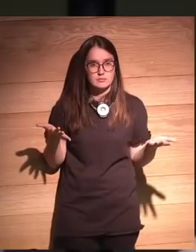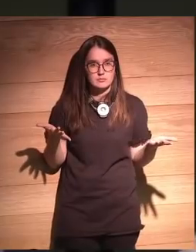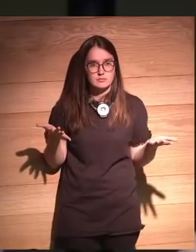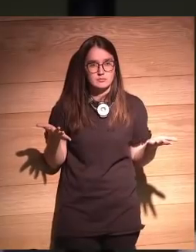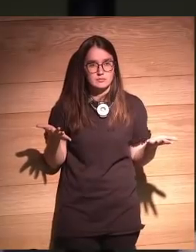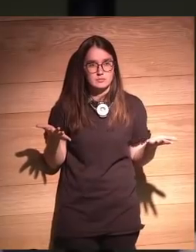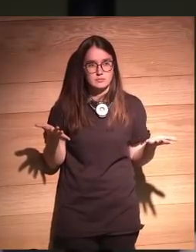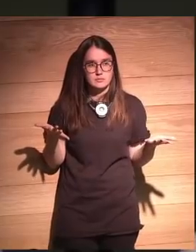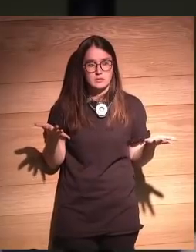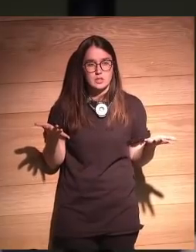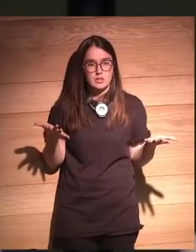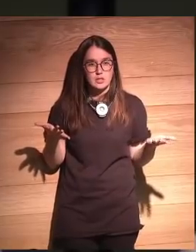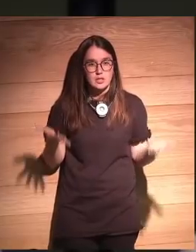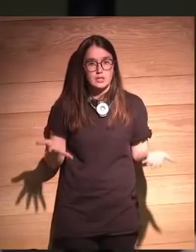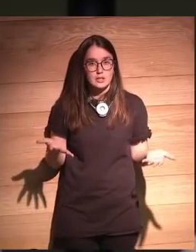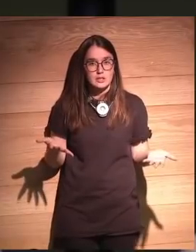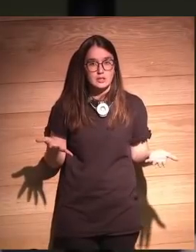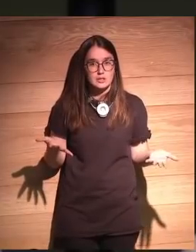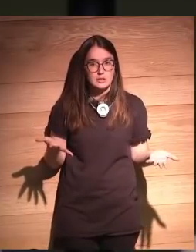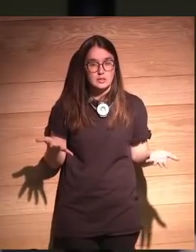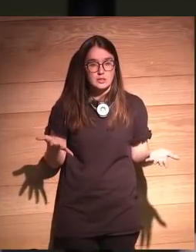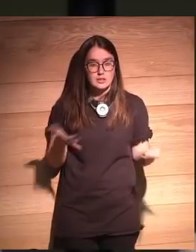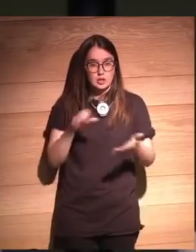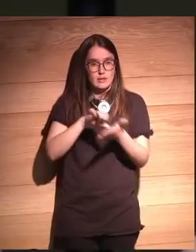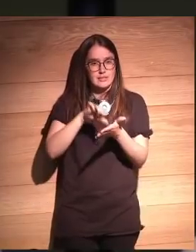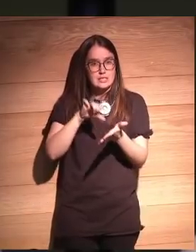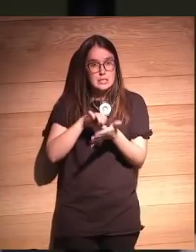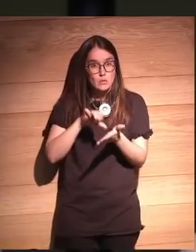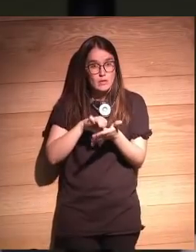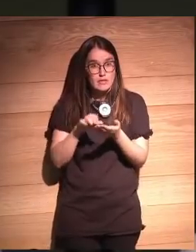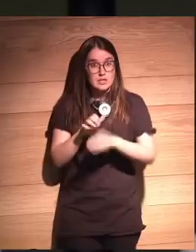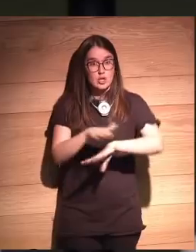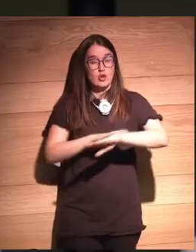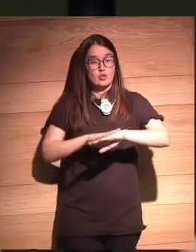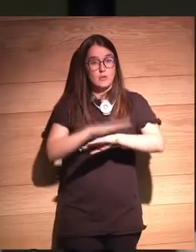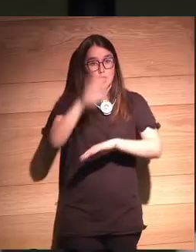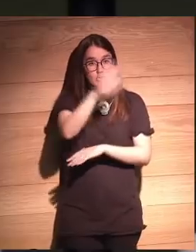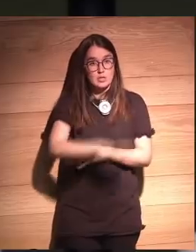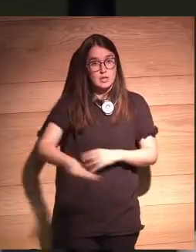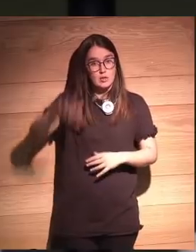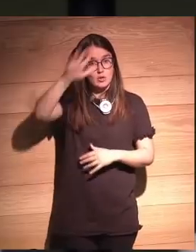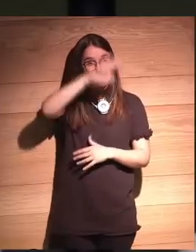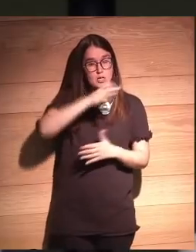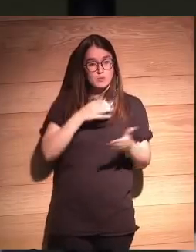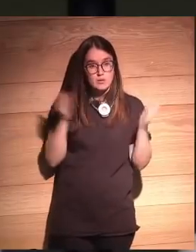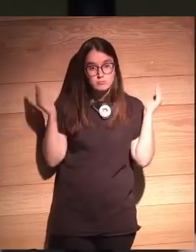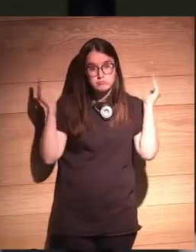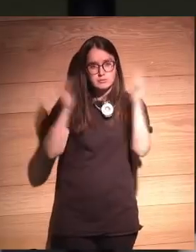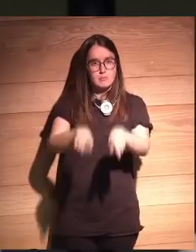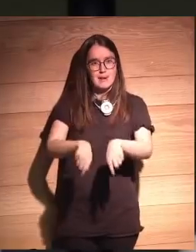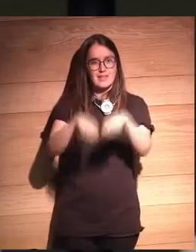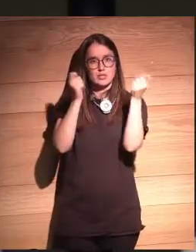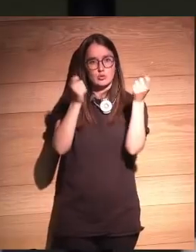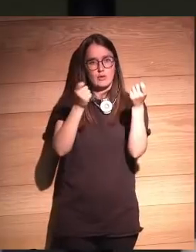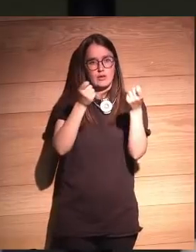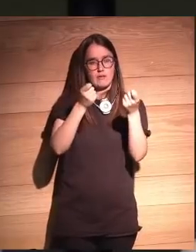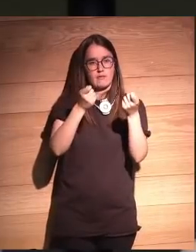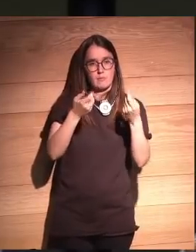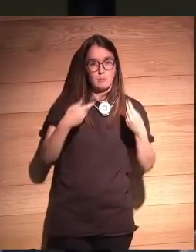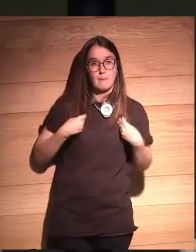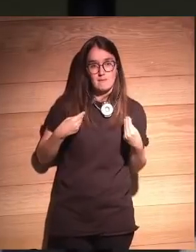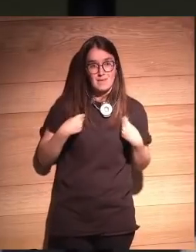la posibilidad el que las ciudades y los gobiernos nacionales se dediquen a destruir vivienda